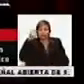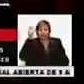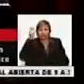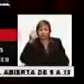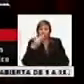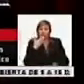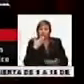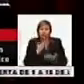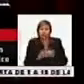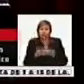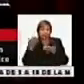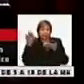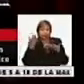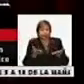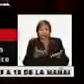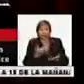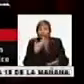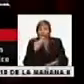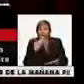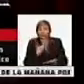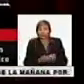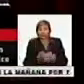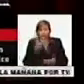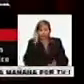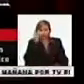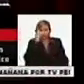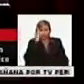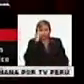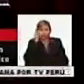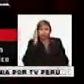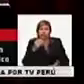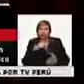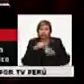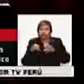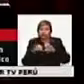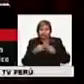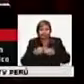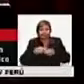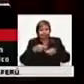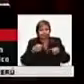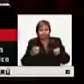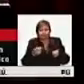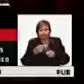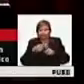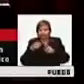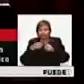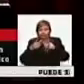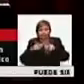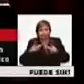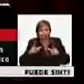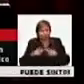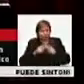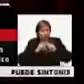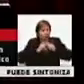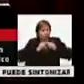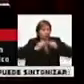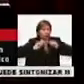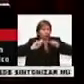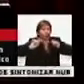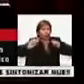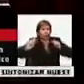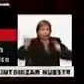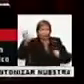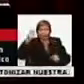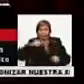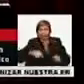Gracias por su presencia, gracias porque sé que haciendo esfuerzo desde lugares muy lejos,